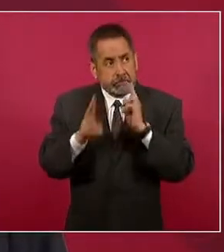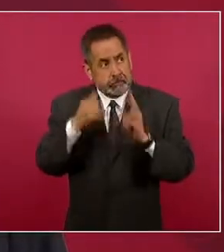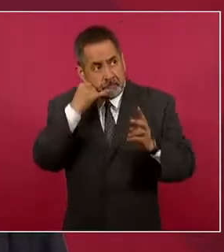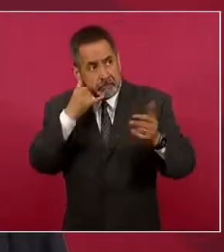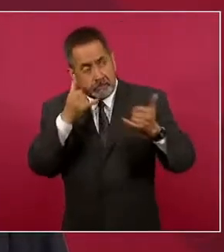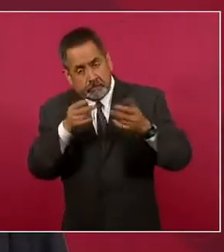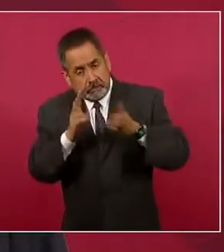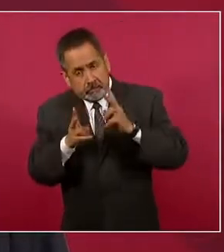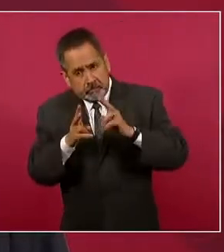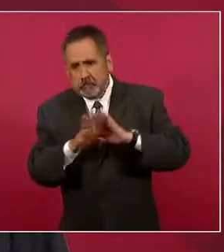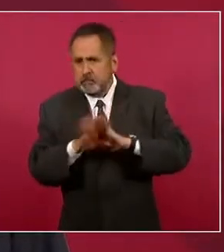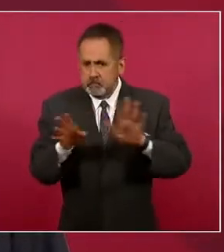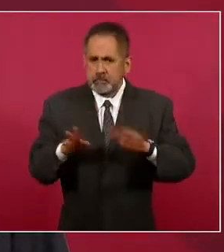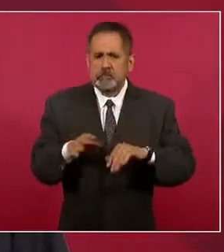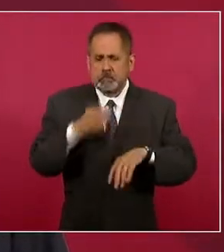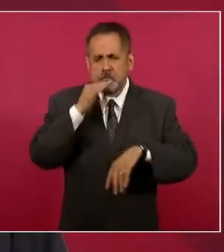cabo